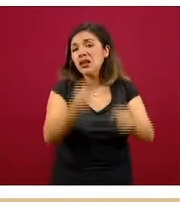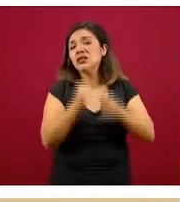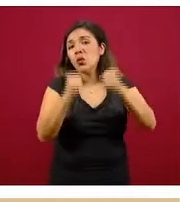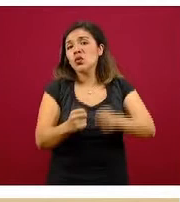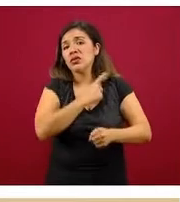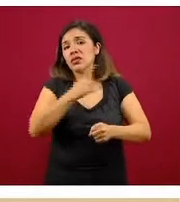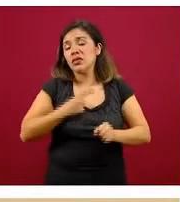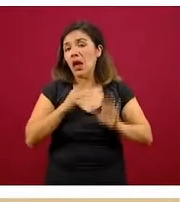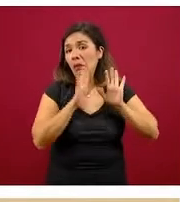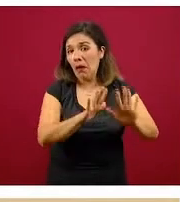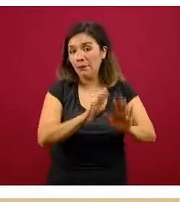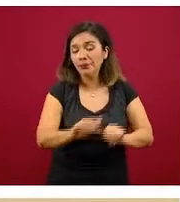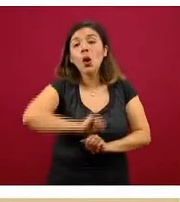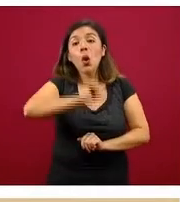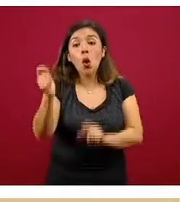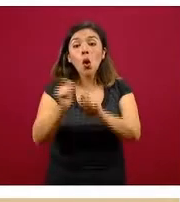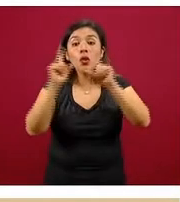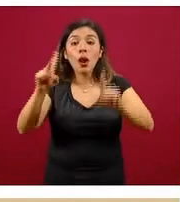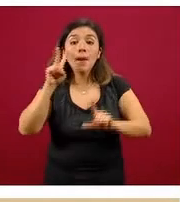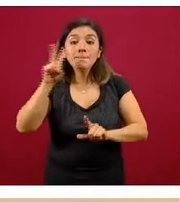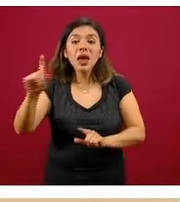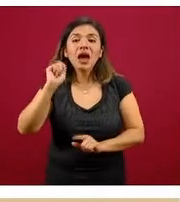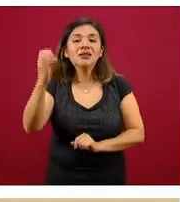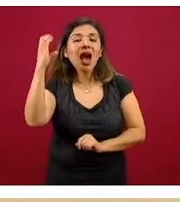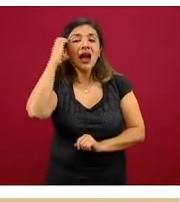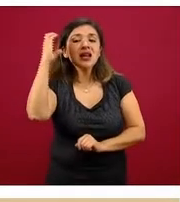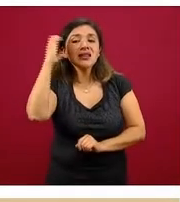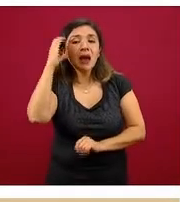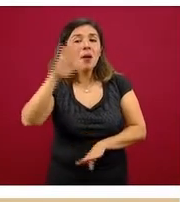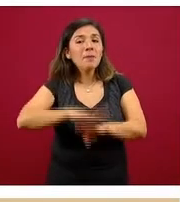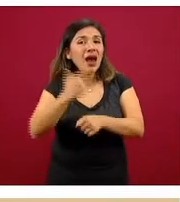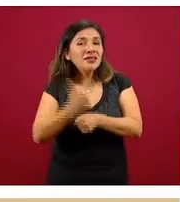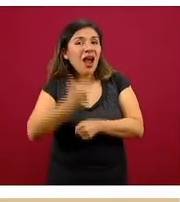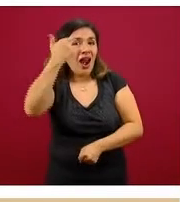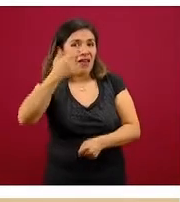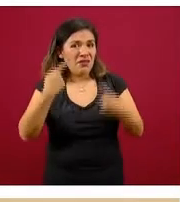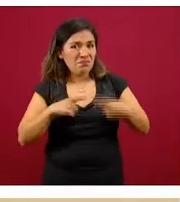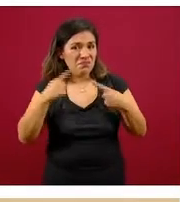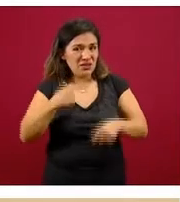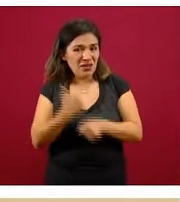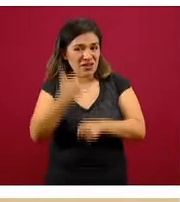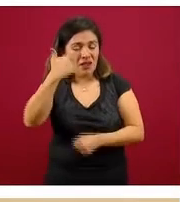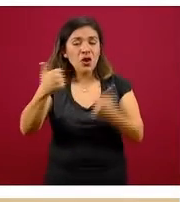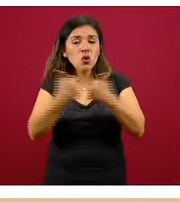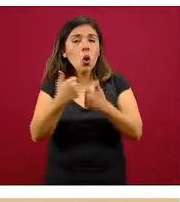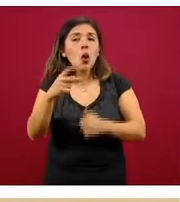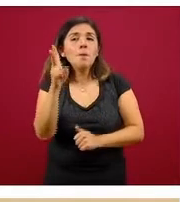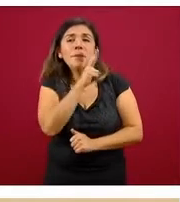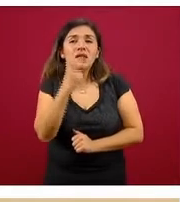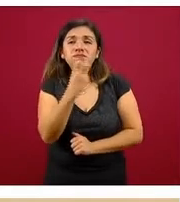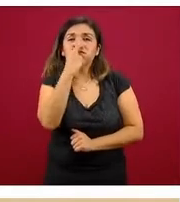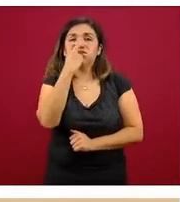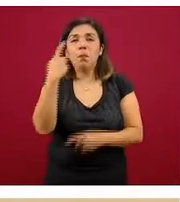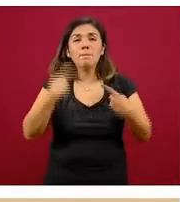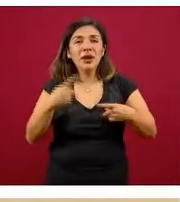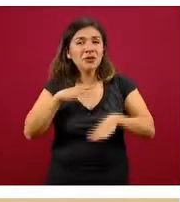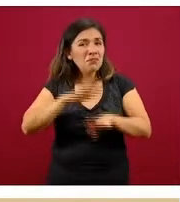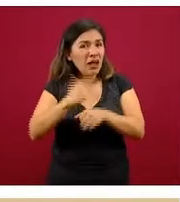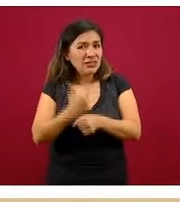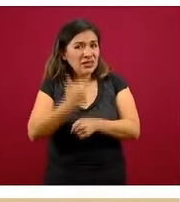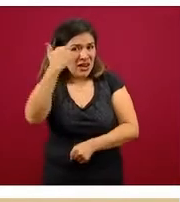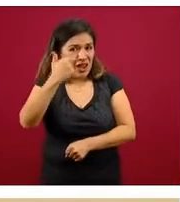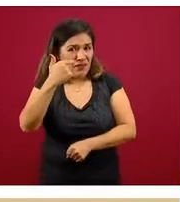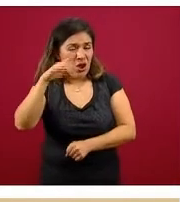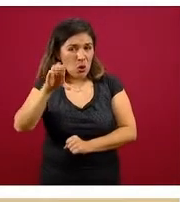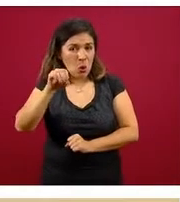debe de guardar. Si vemos la siguiente diapositiva, que son las camas críticas, camas con ventilador, para pacientes críticos,